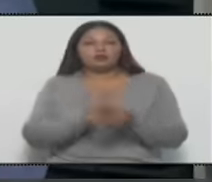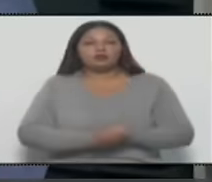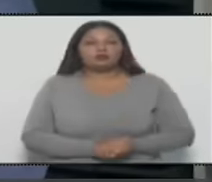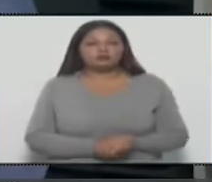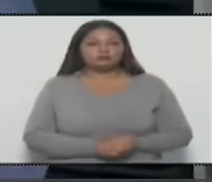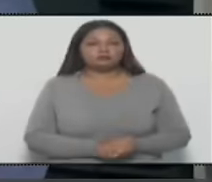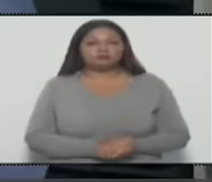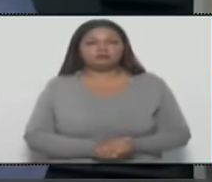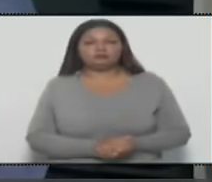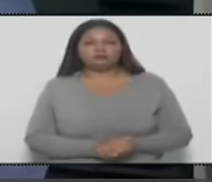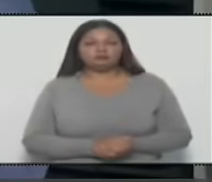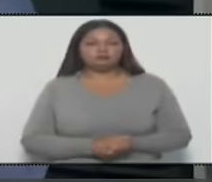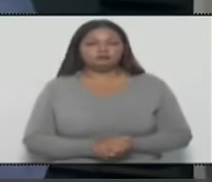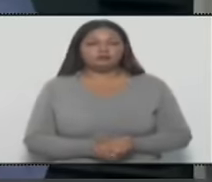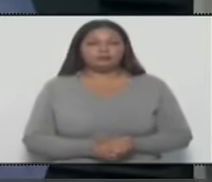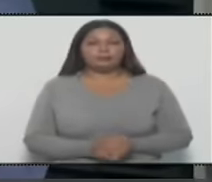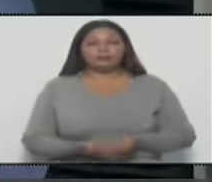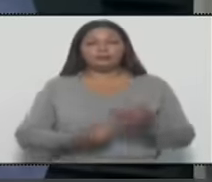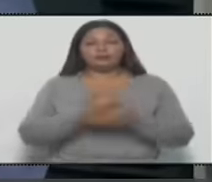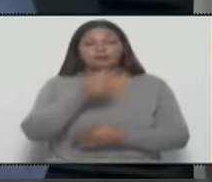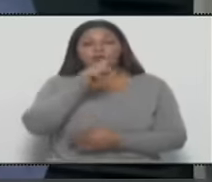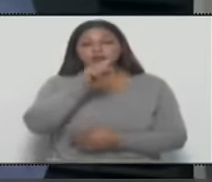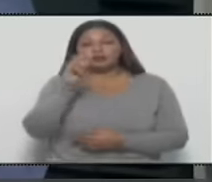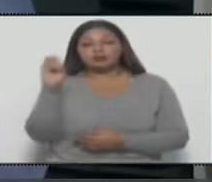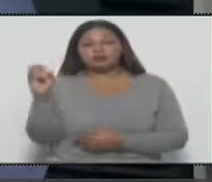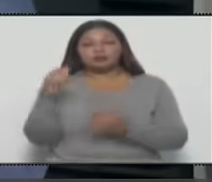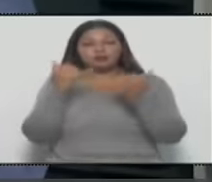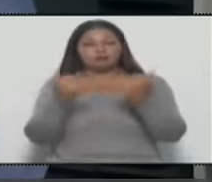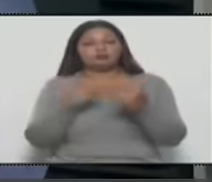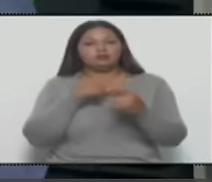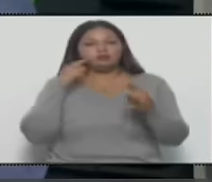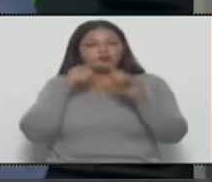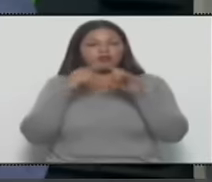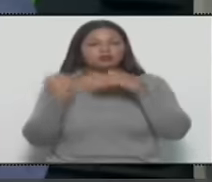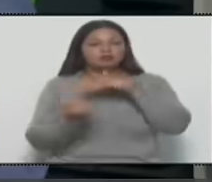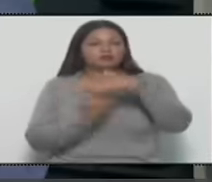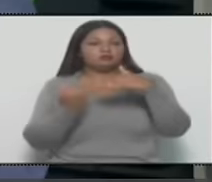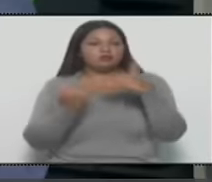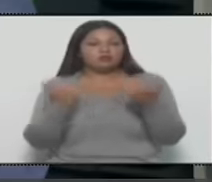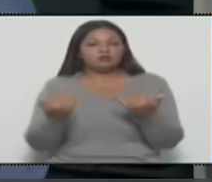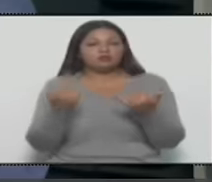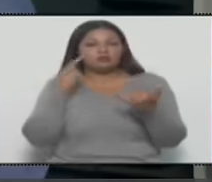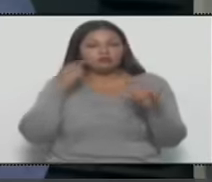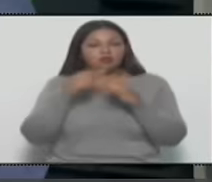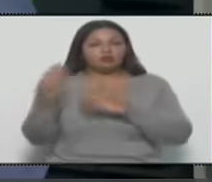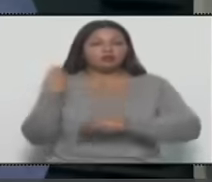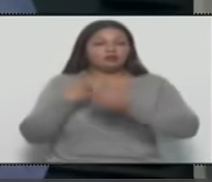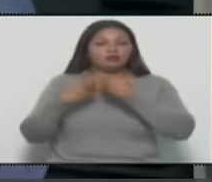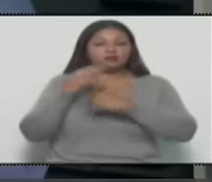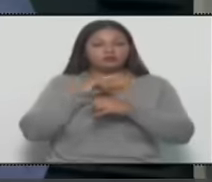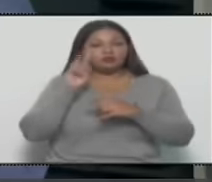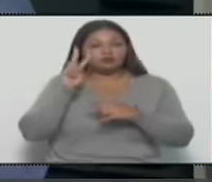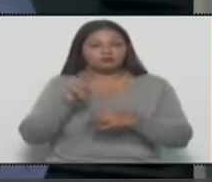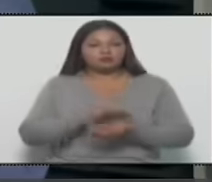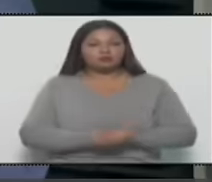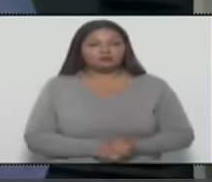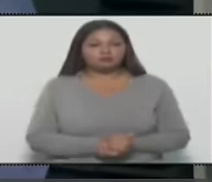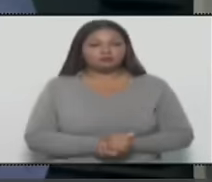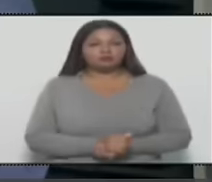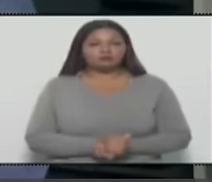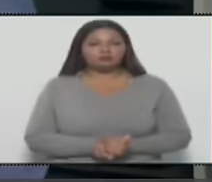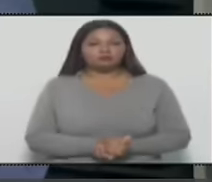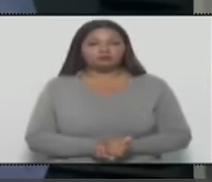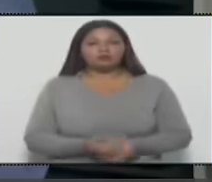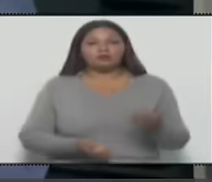ya pasaron más de 100, por cierto. Ya tenemos más de 100 instituciones que han reportado ataques. ¿Más de 100? Sí, más de 100